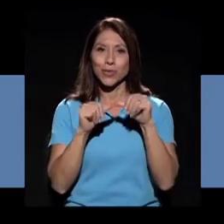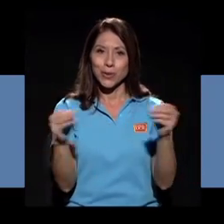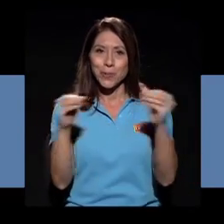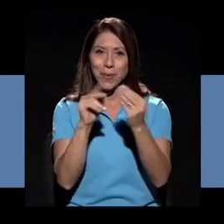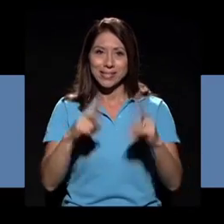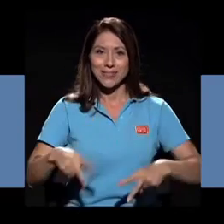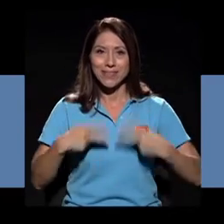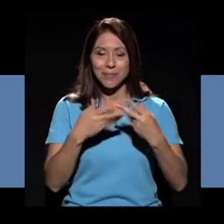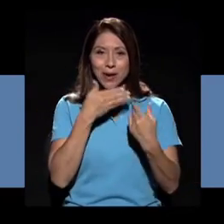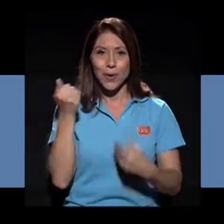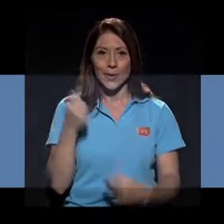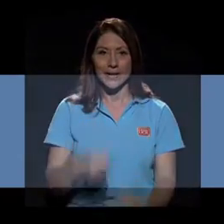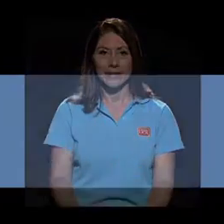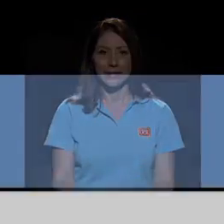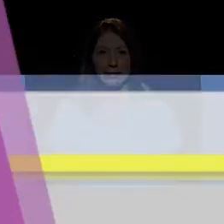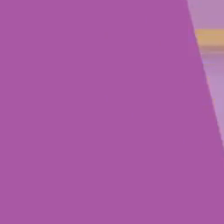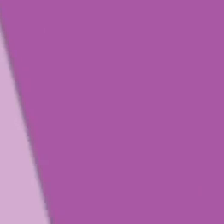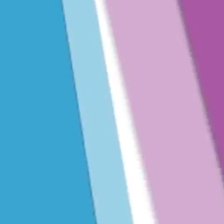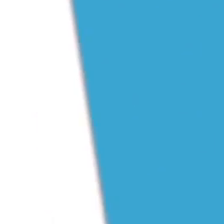más de Vivir Mejor.